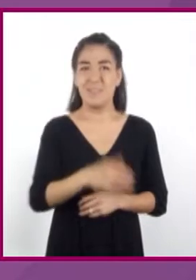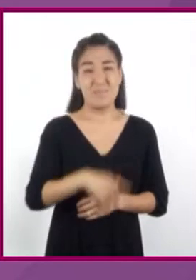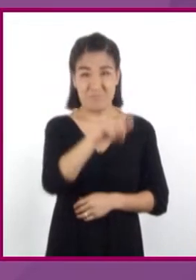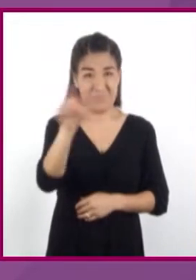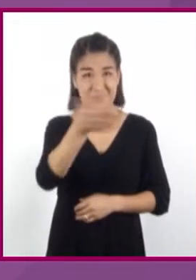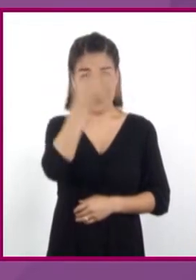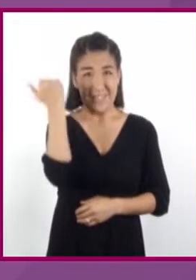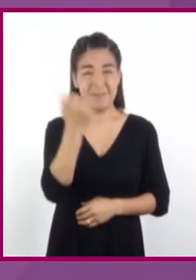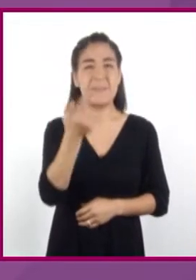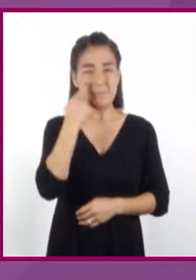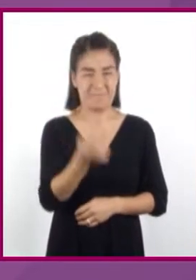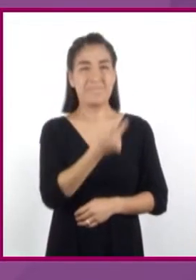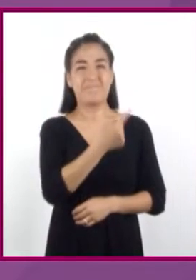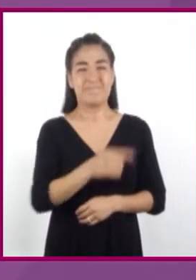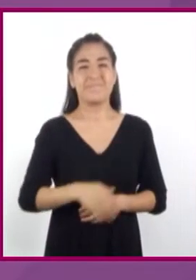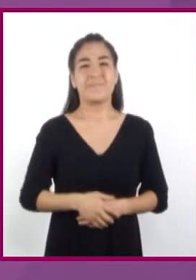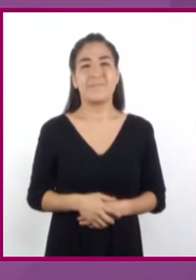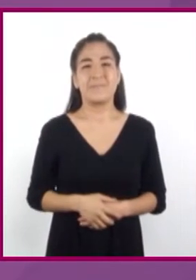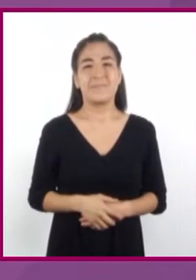sabían? Veamos por qué.